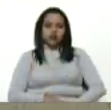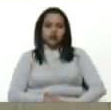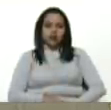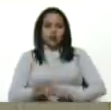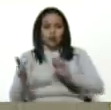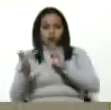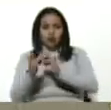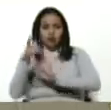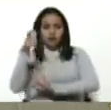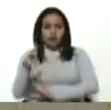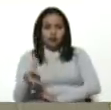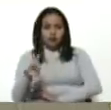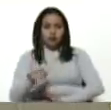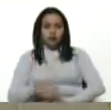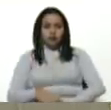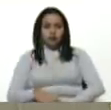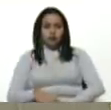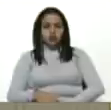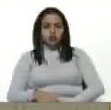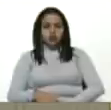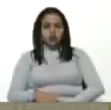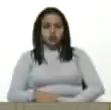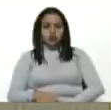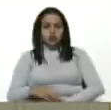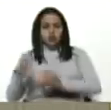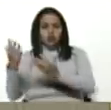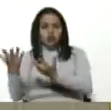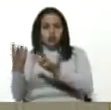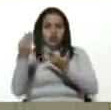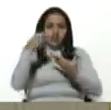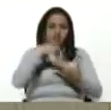contacto con persona que procede del